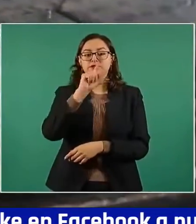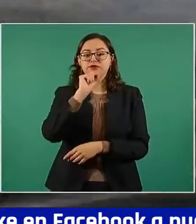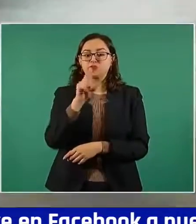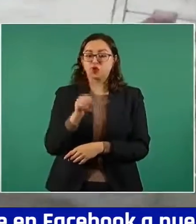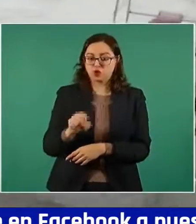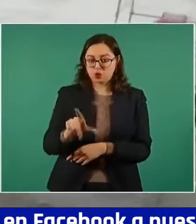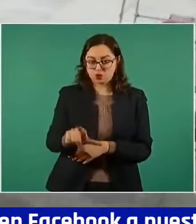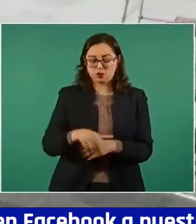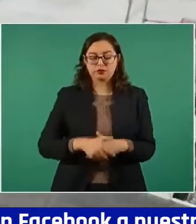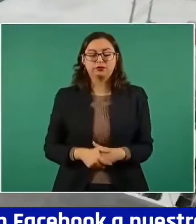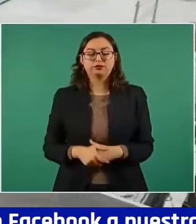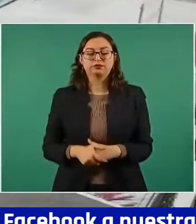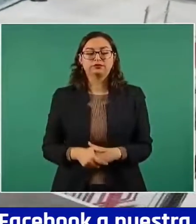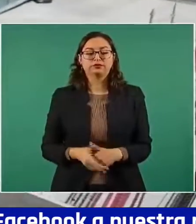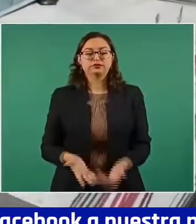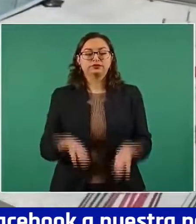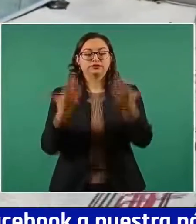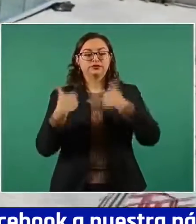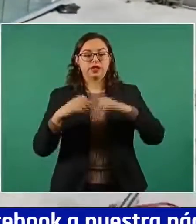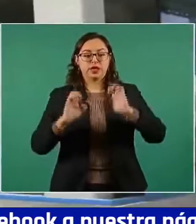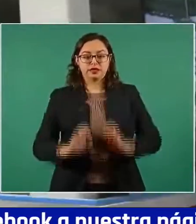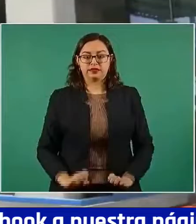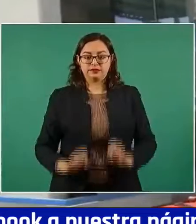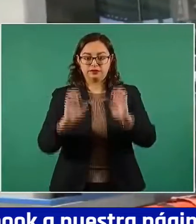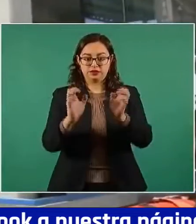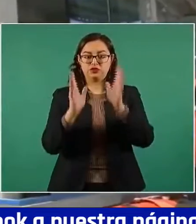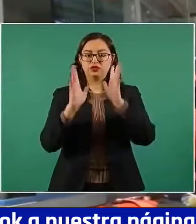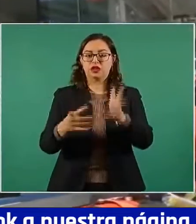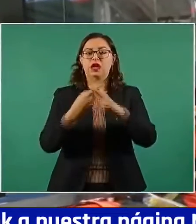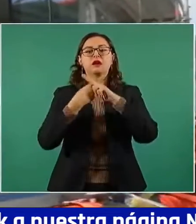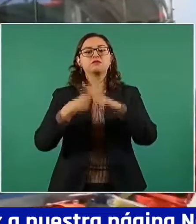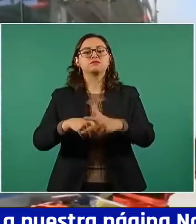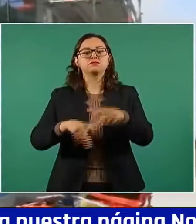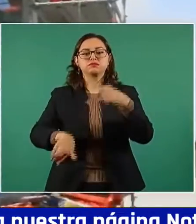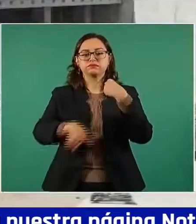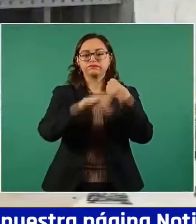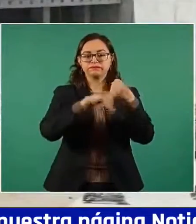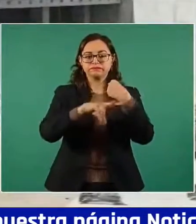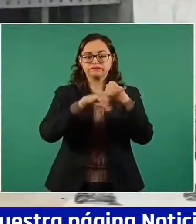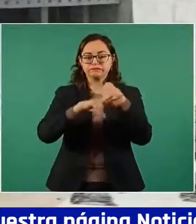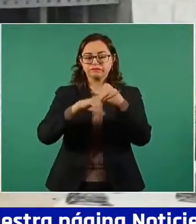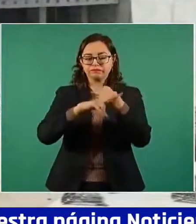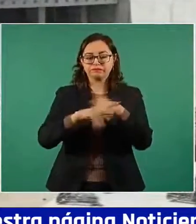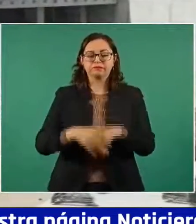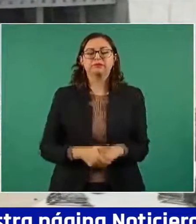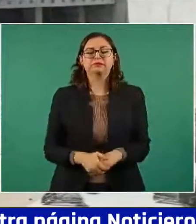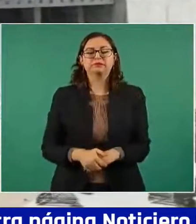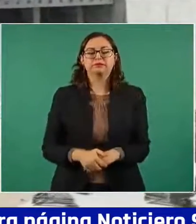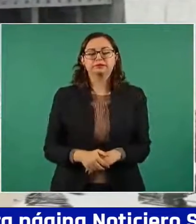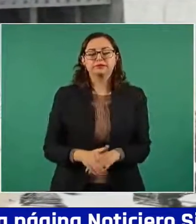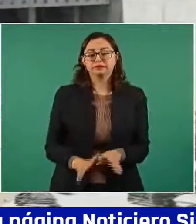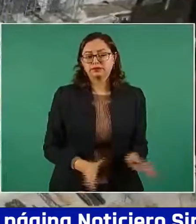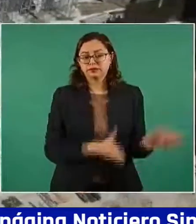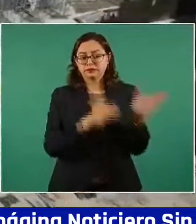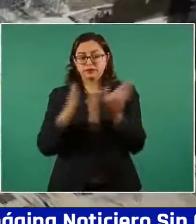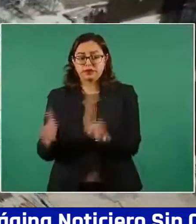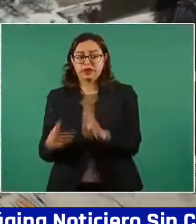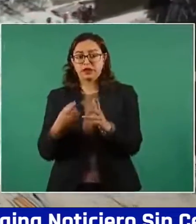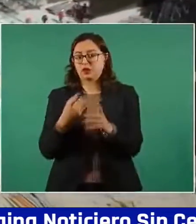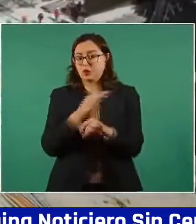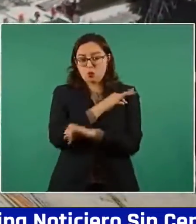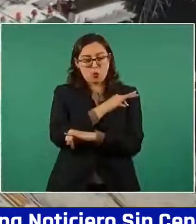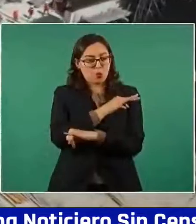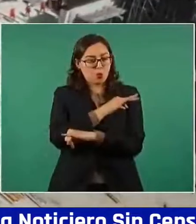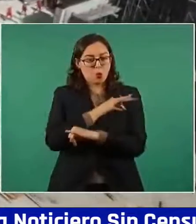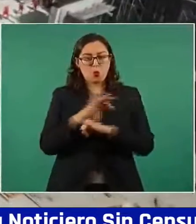León. En el área de edificios, inicia la colocación de cristales en el edificio contra incendio. En el cuarto de control, se lleva a cabo la fase final de